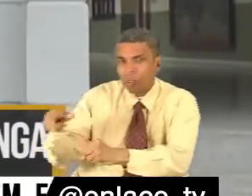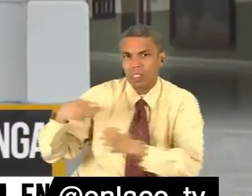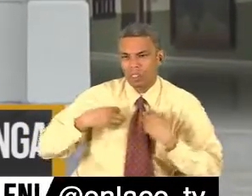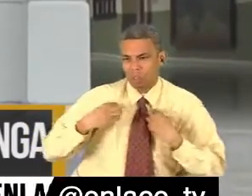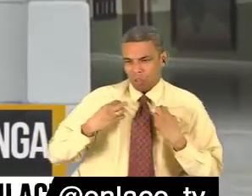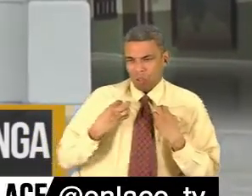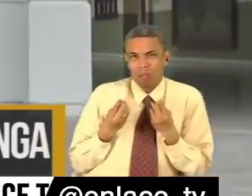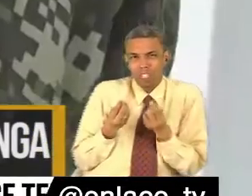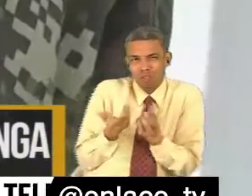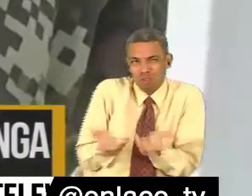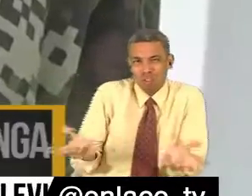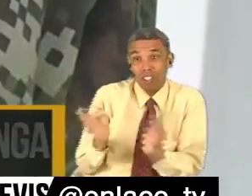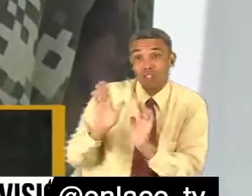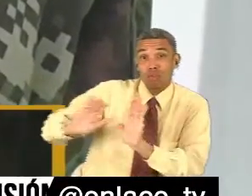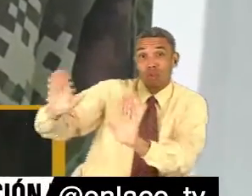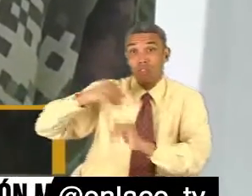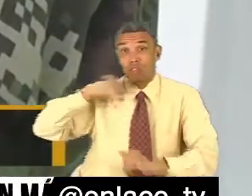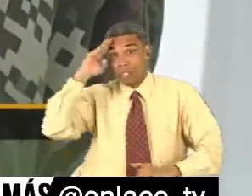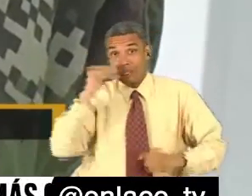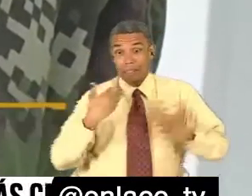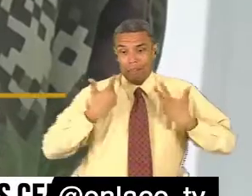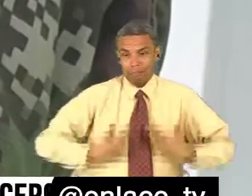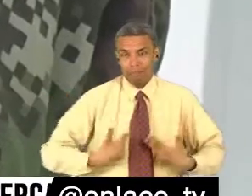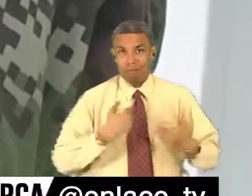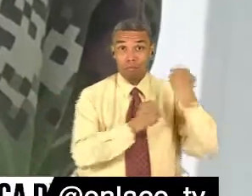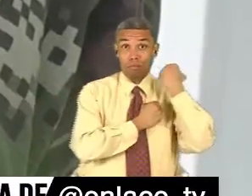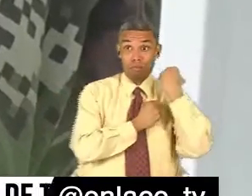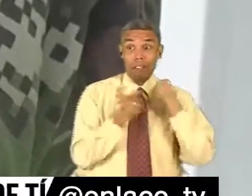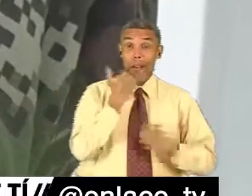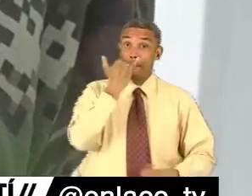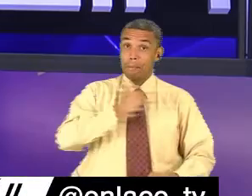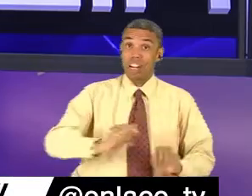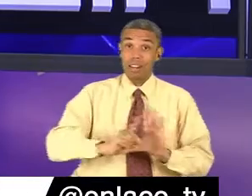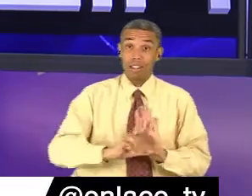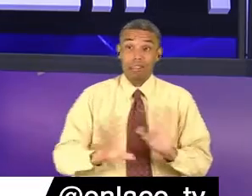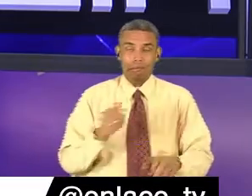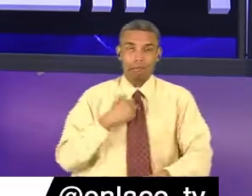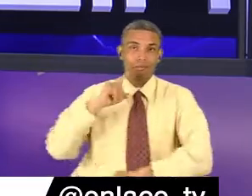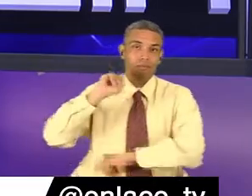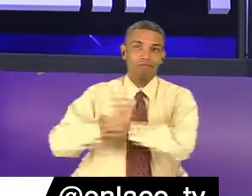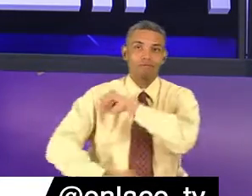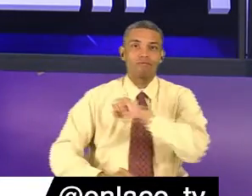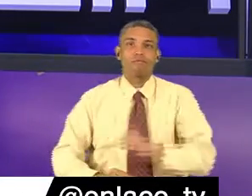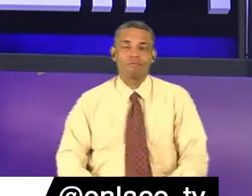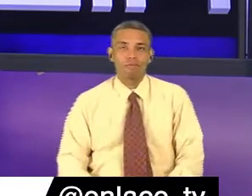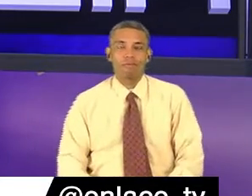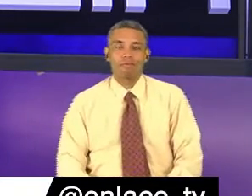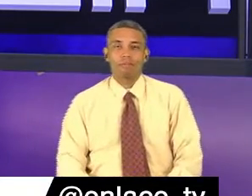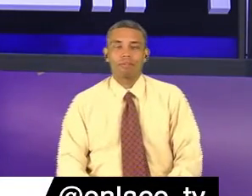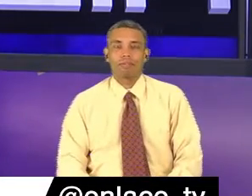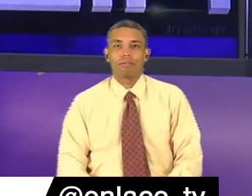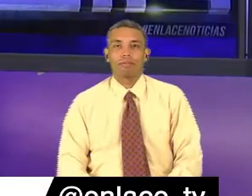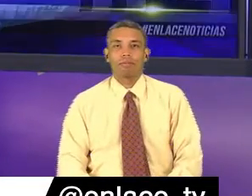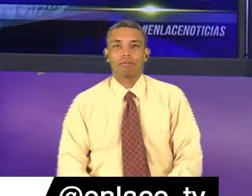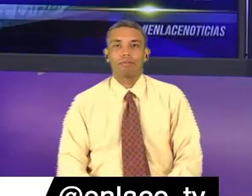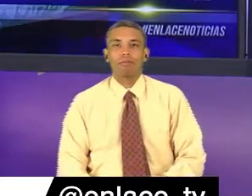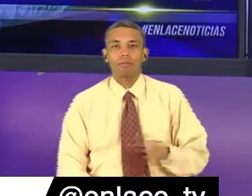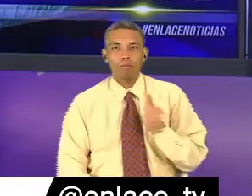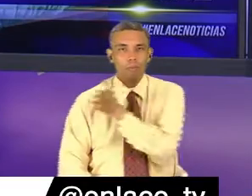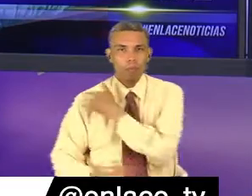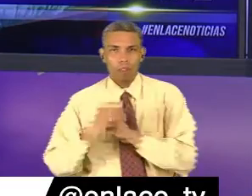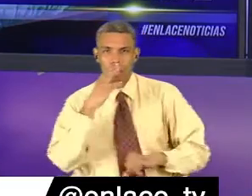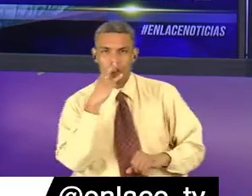de autoridad y uso indebido de las prendas de las fuerzas militares. Y 2 hombres de 24 y 27